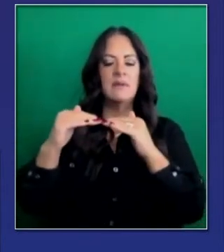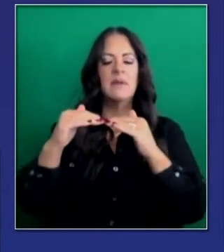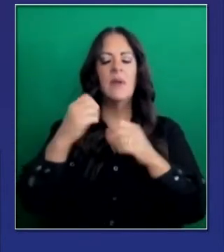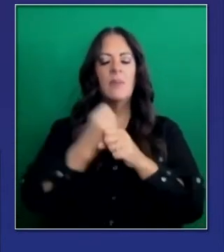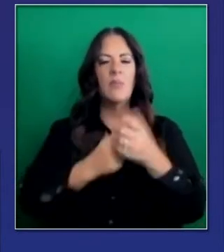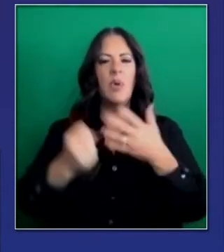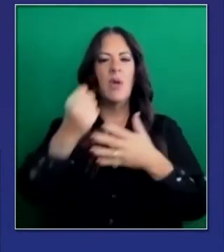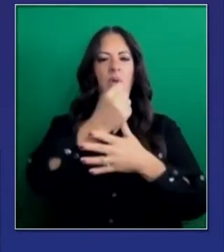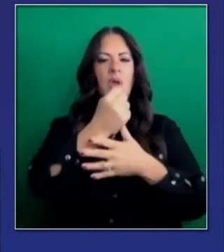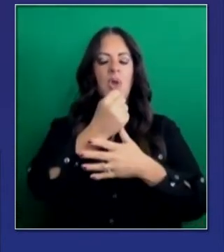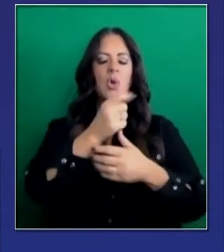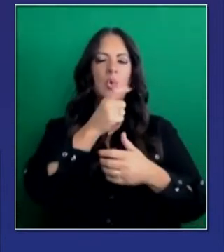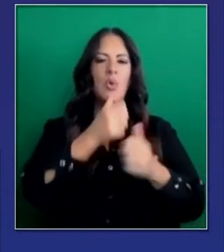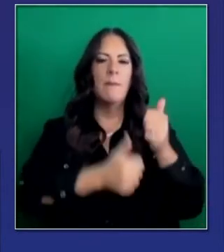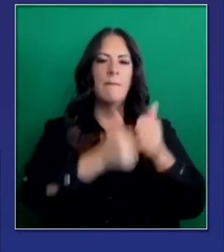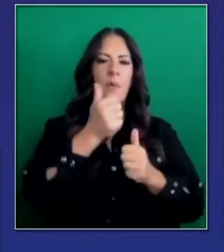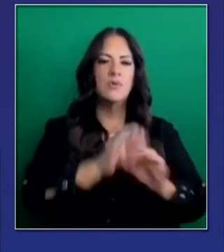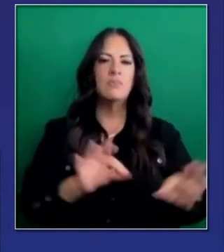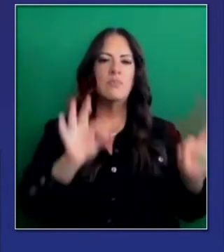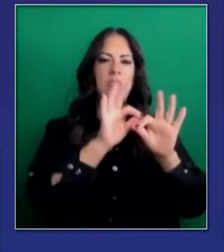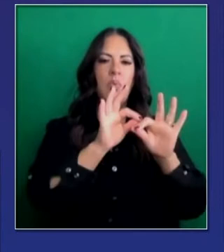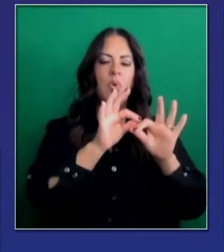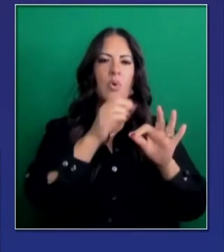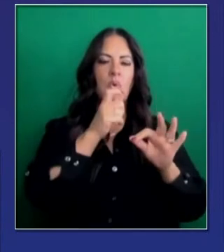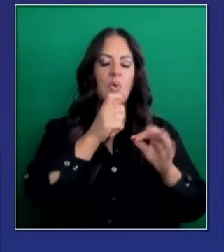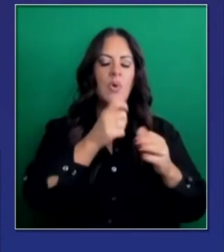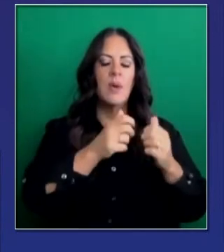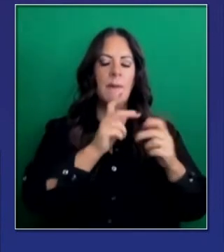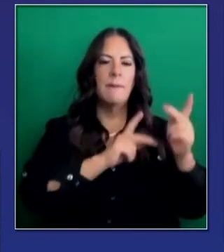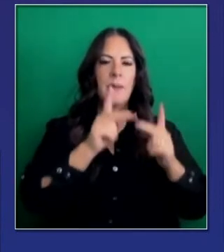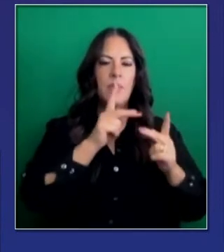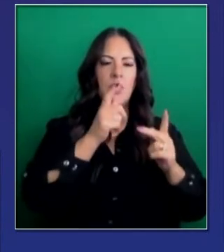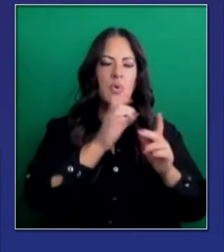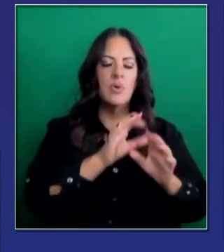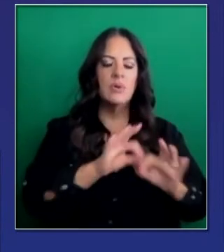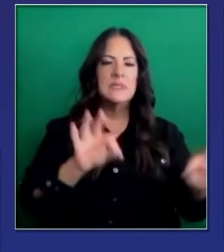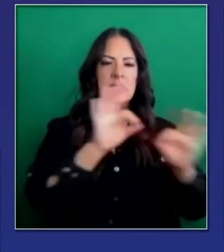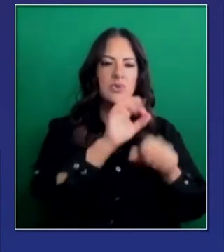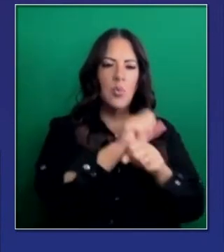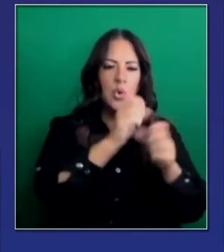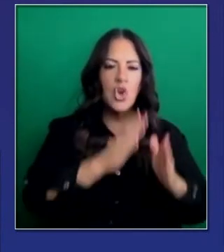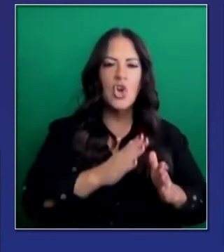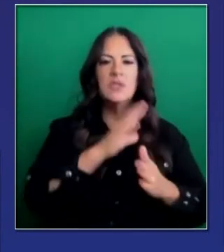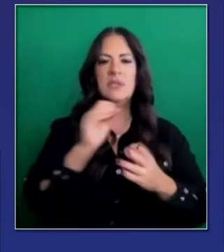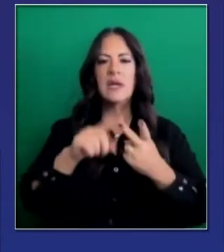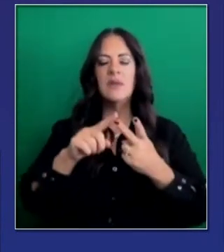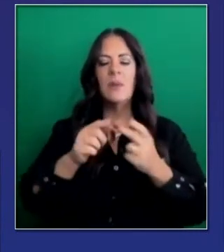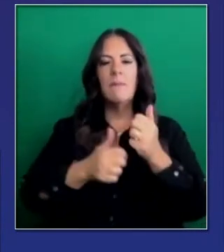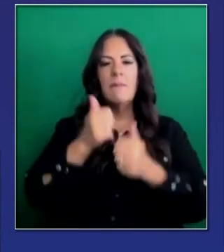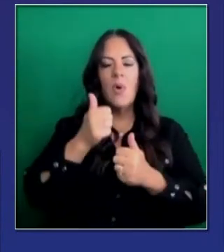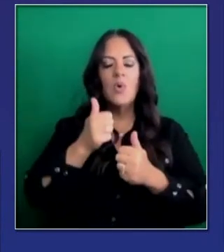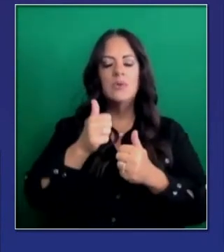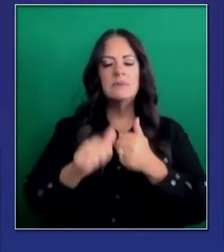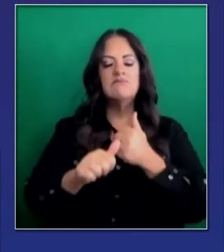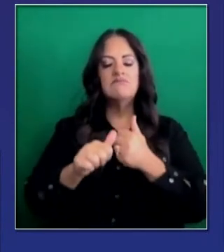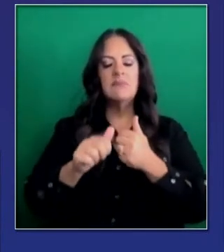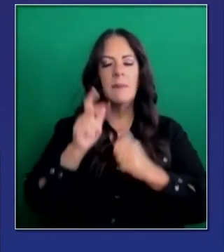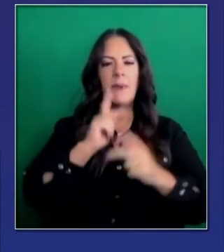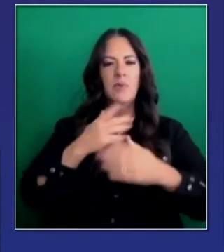a los más vulnerables y los más esenciales y de eso hablaremos el esfuerzo especial para vacunar los vacunadores